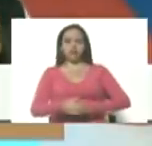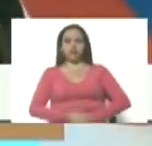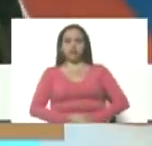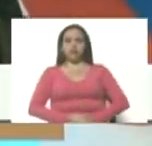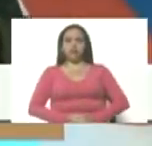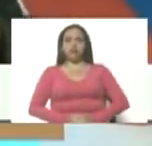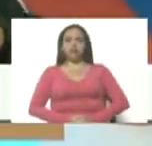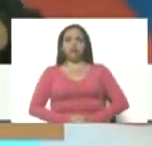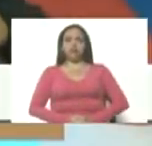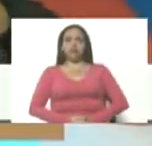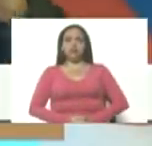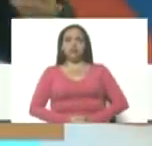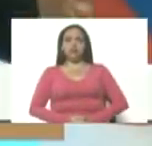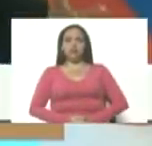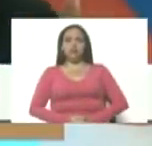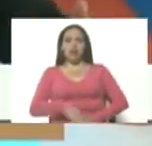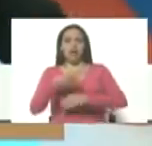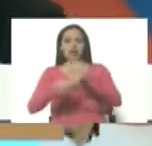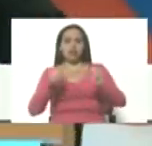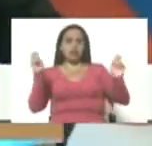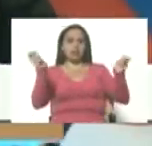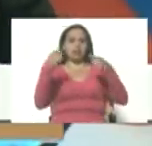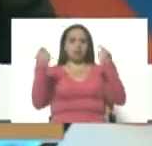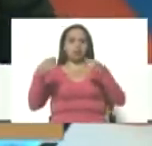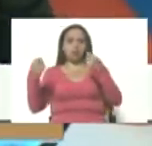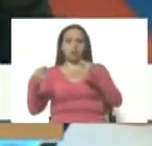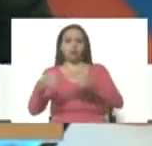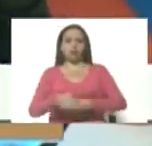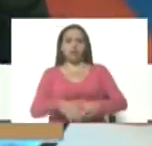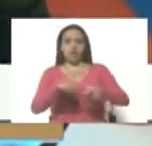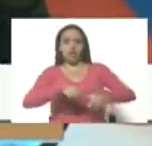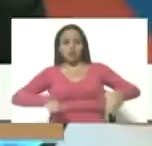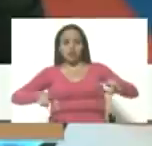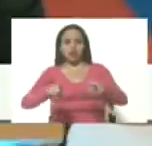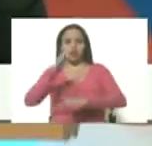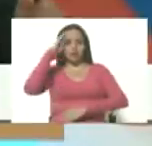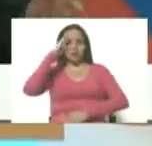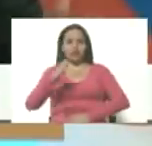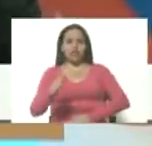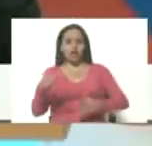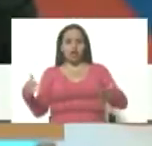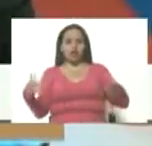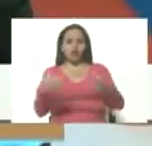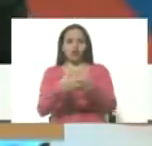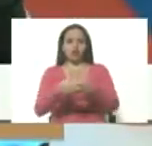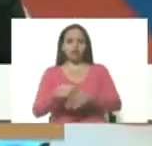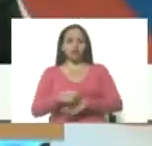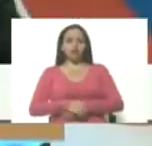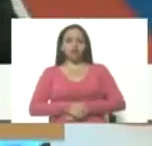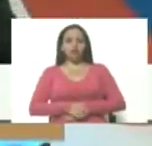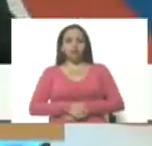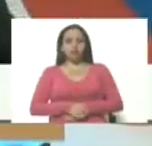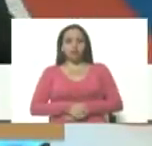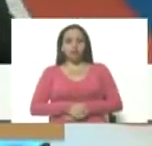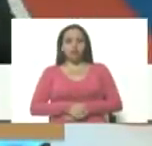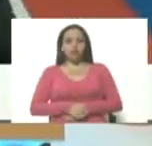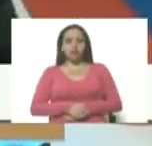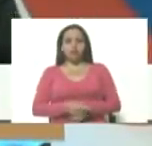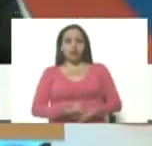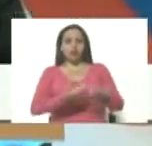llevando proselitismo político a cuarteles militares conjuntamente con el